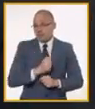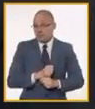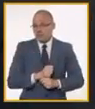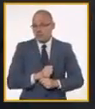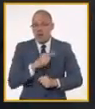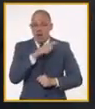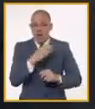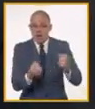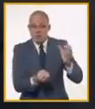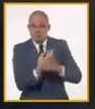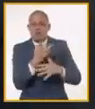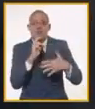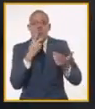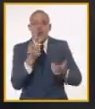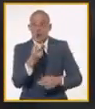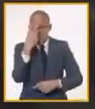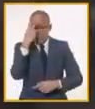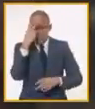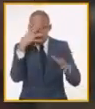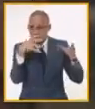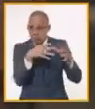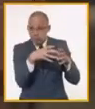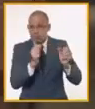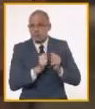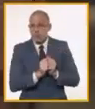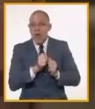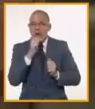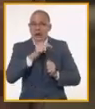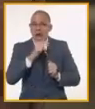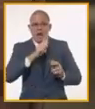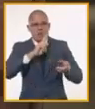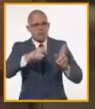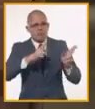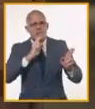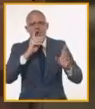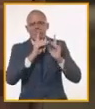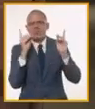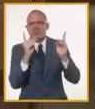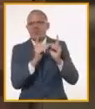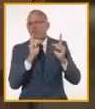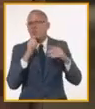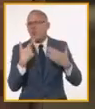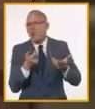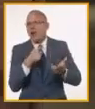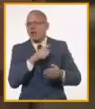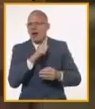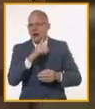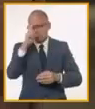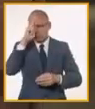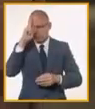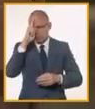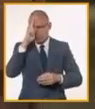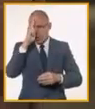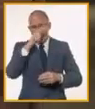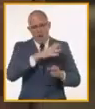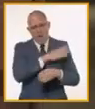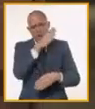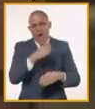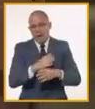Frente. Allí organizó y dirigió el Departamento de Sanidad Militar hasta el final de la